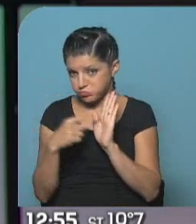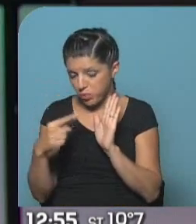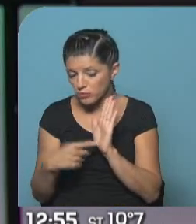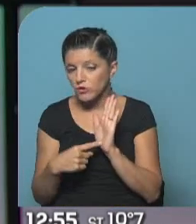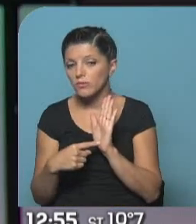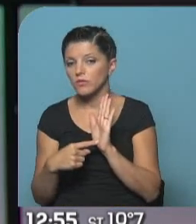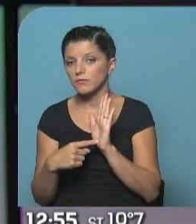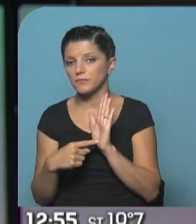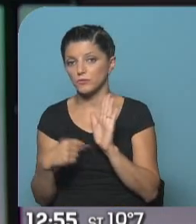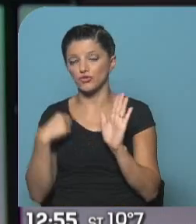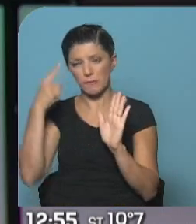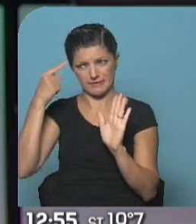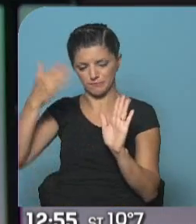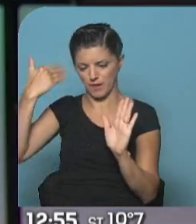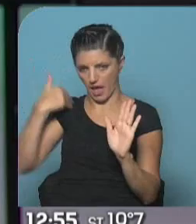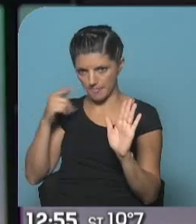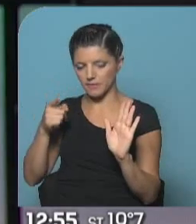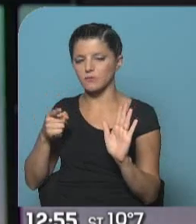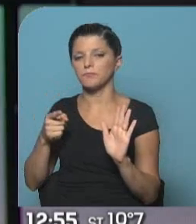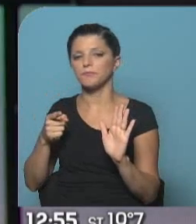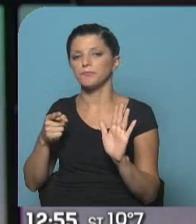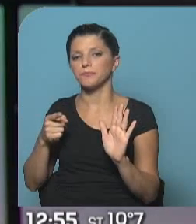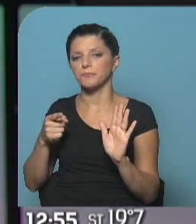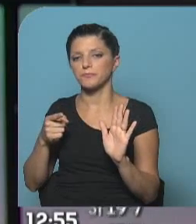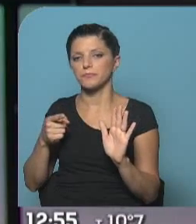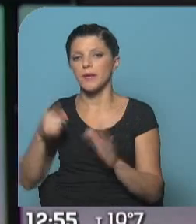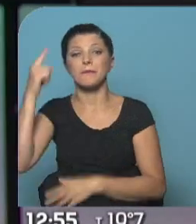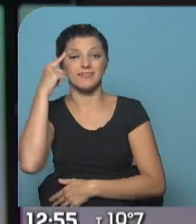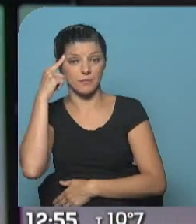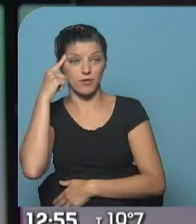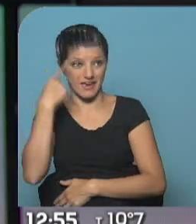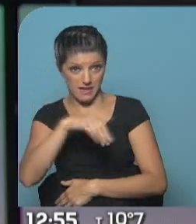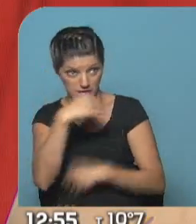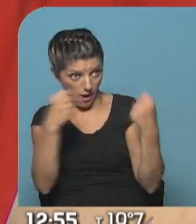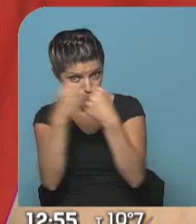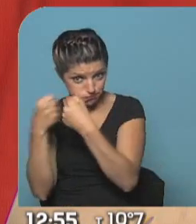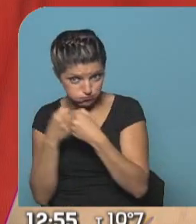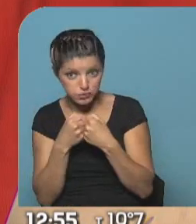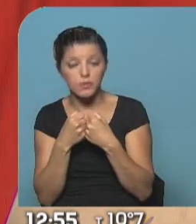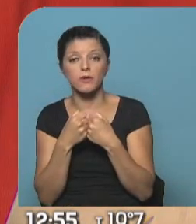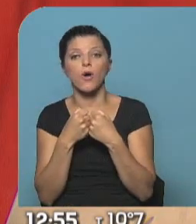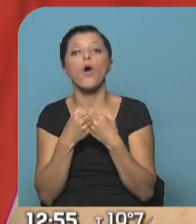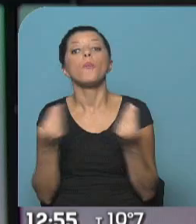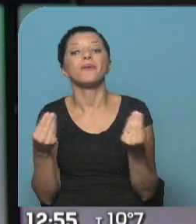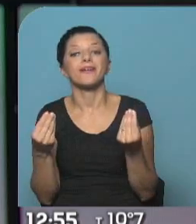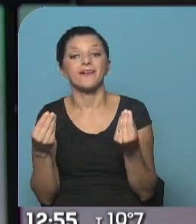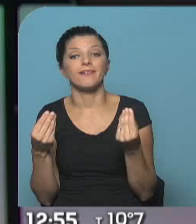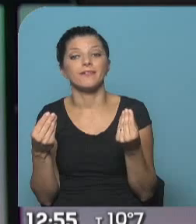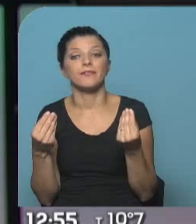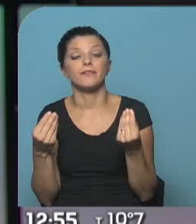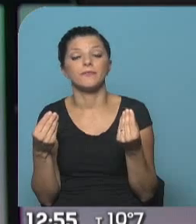todo parecía indicar que iba a entregar la coalición, ya que la mayor parte de los puntos, según los